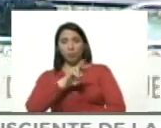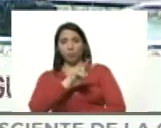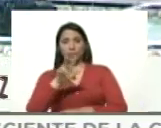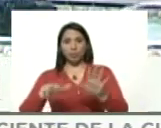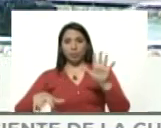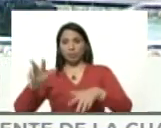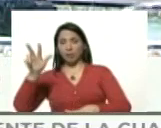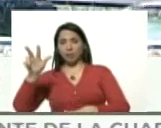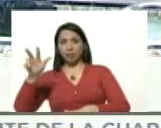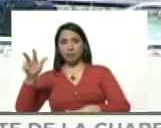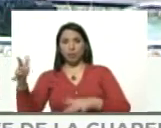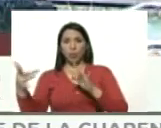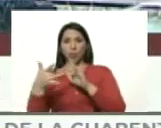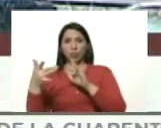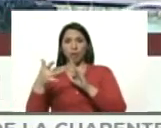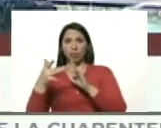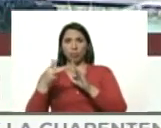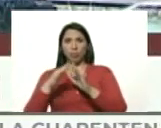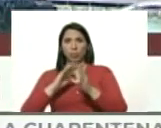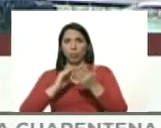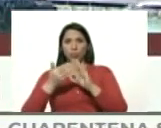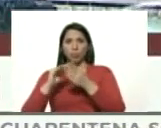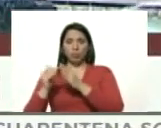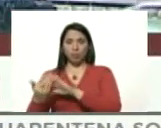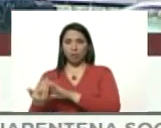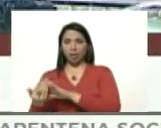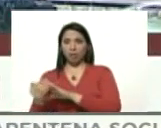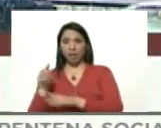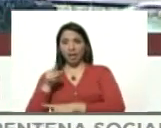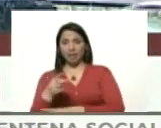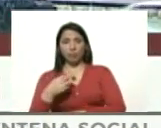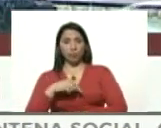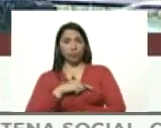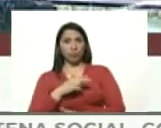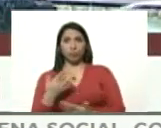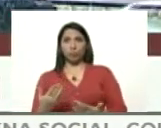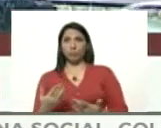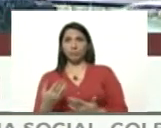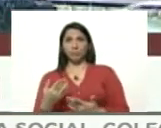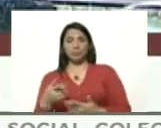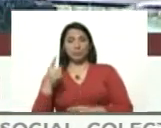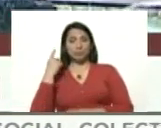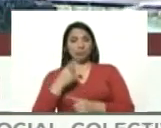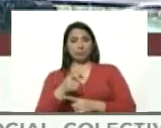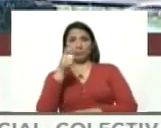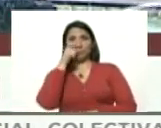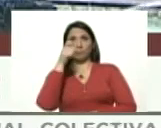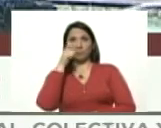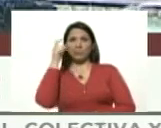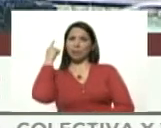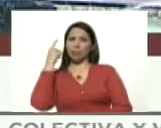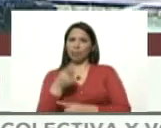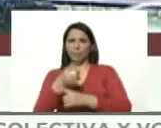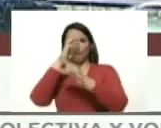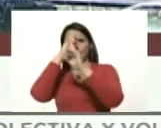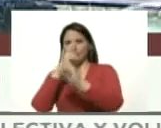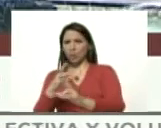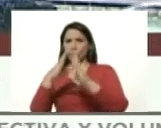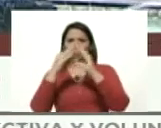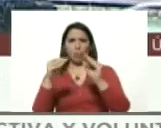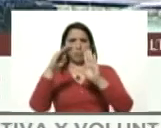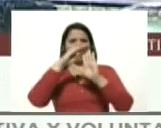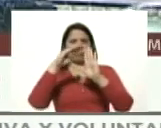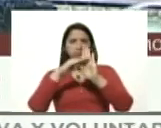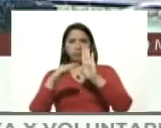213 son de contacto comunitario y allí hemos sido muy vigilantes de que se respeten todos los